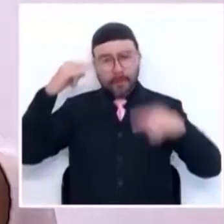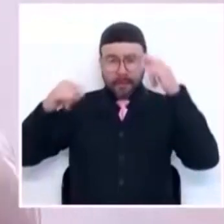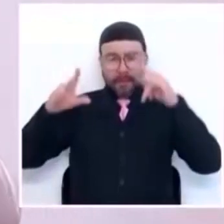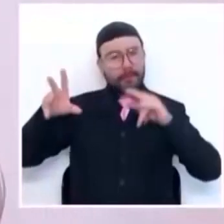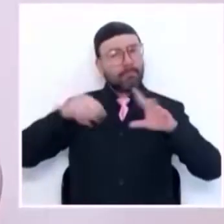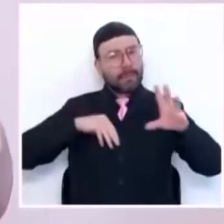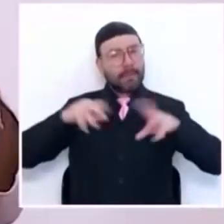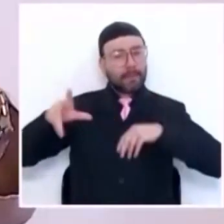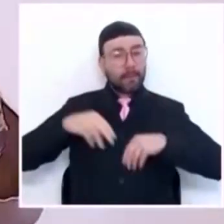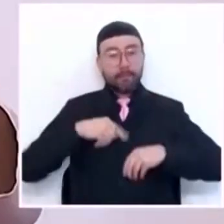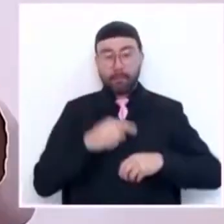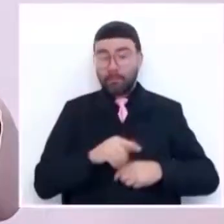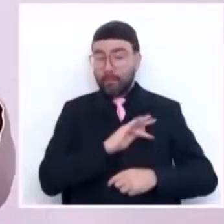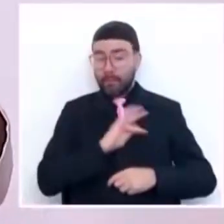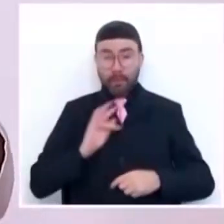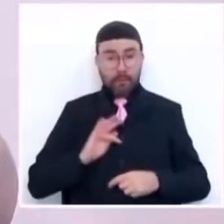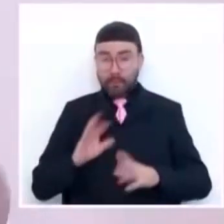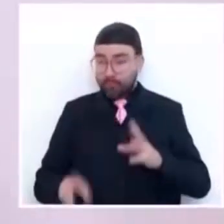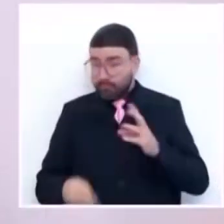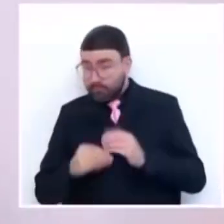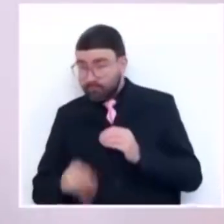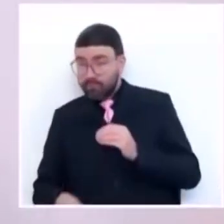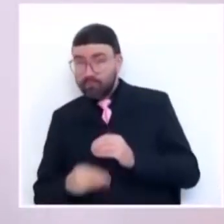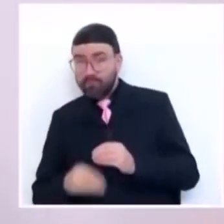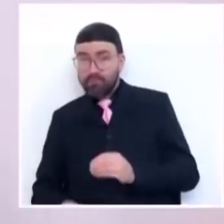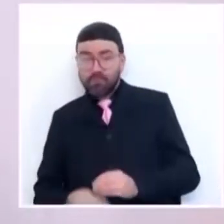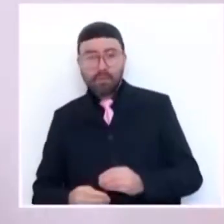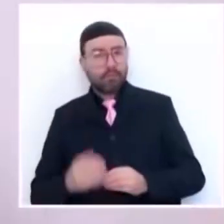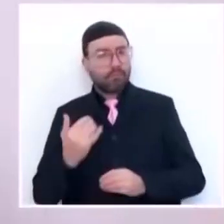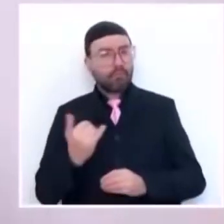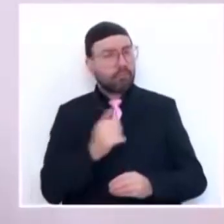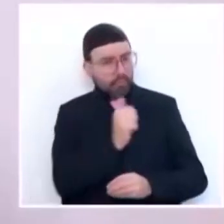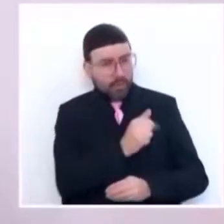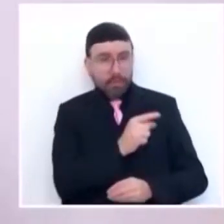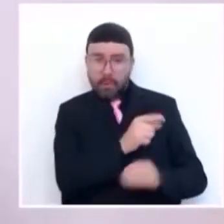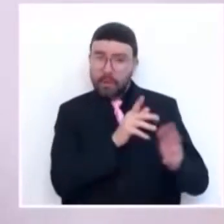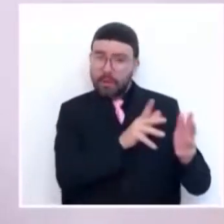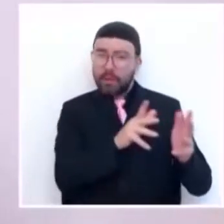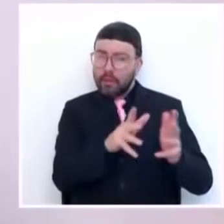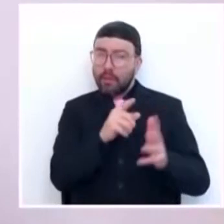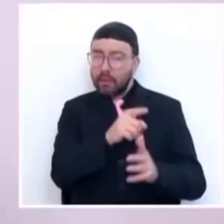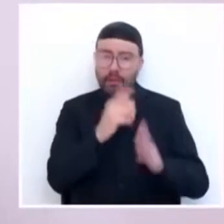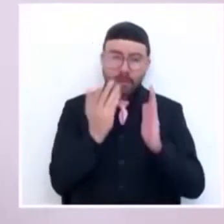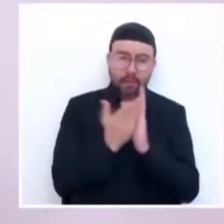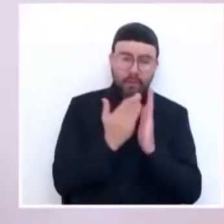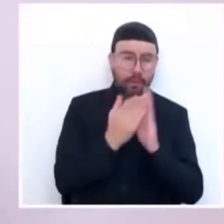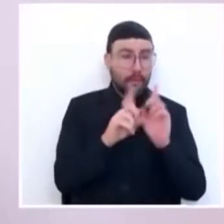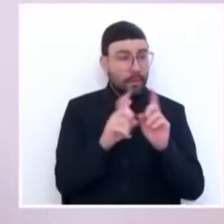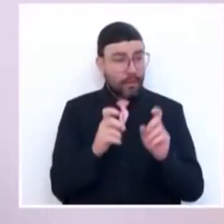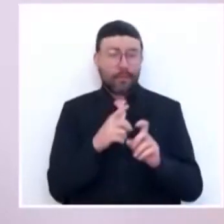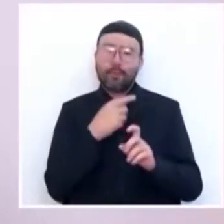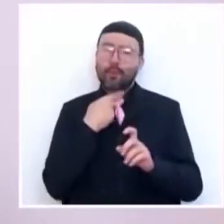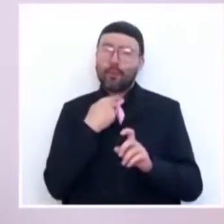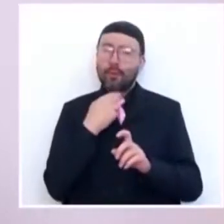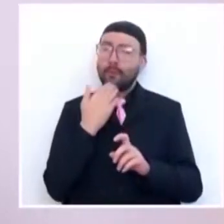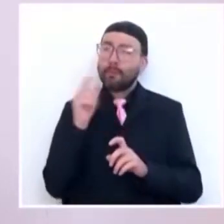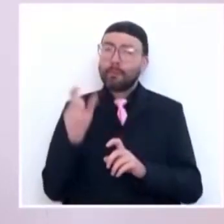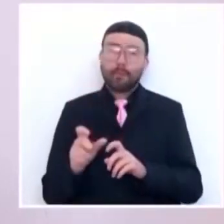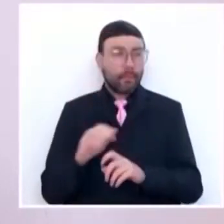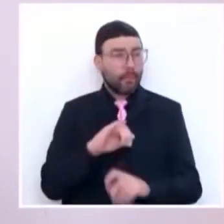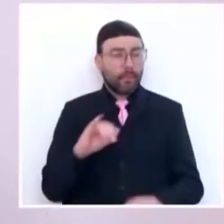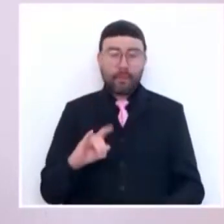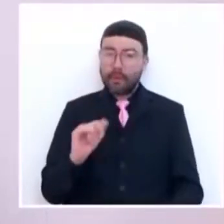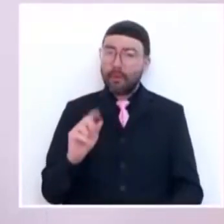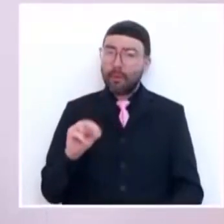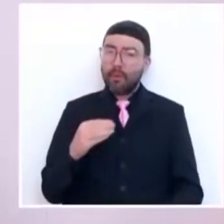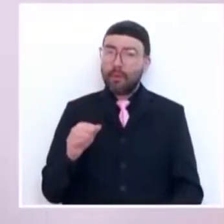terapias complementarias y donde le enseña a sus estudiantes sobre estos temas. Me da mucha alegría ver, por ejemplo, al doctor Juan Esteban